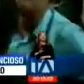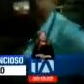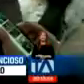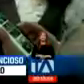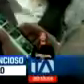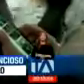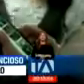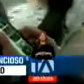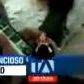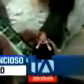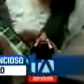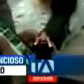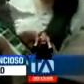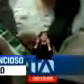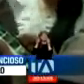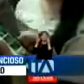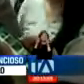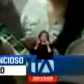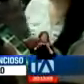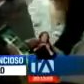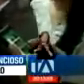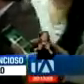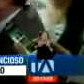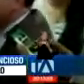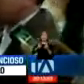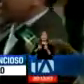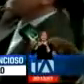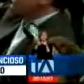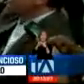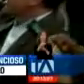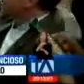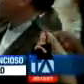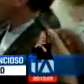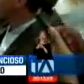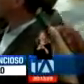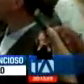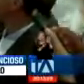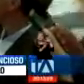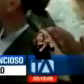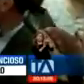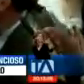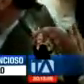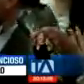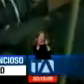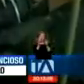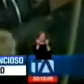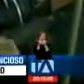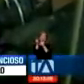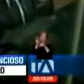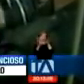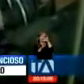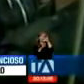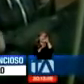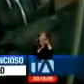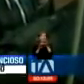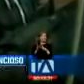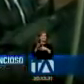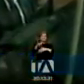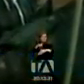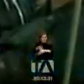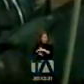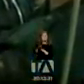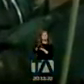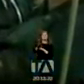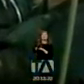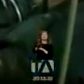En medio de gritos y empujones, los candidatos al Consejo de Participación Ciudadana y Control Social intentaron ingresar al Pleno del